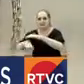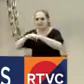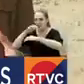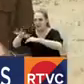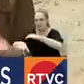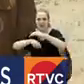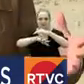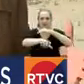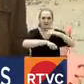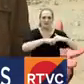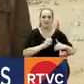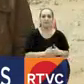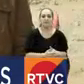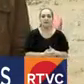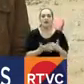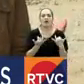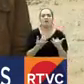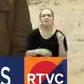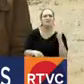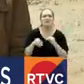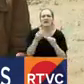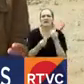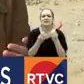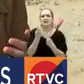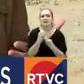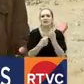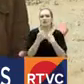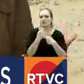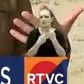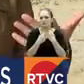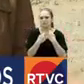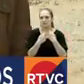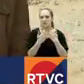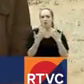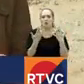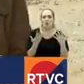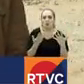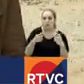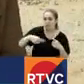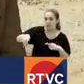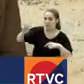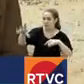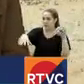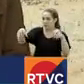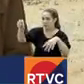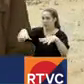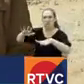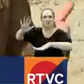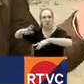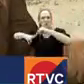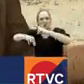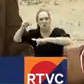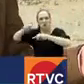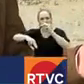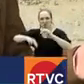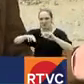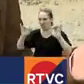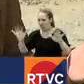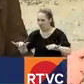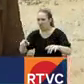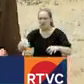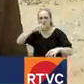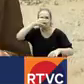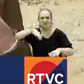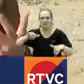en el país. Y diseñamos un modelo de negocio en el que era posible aprovechar los residuos de la construcción que estaban